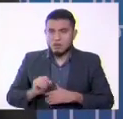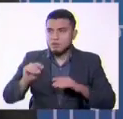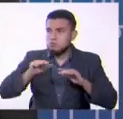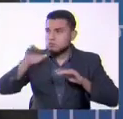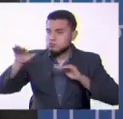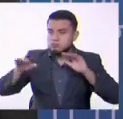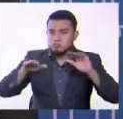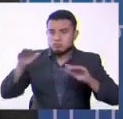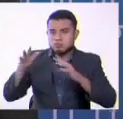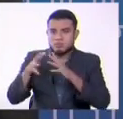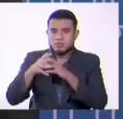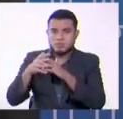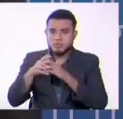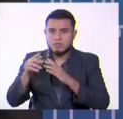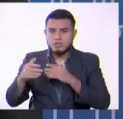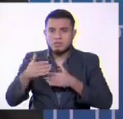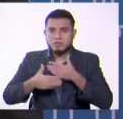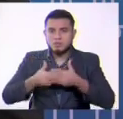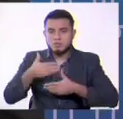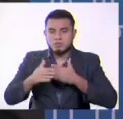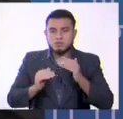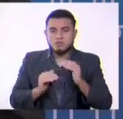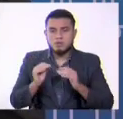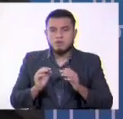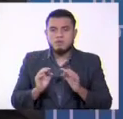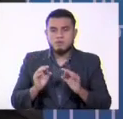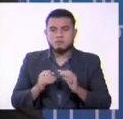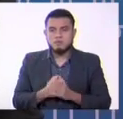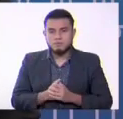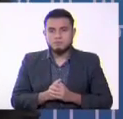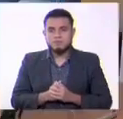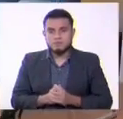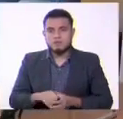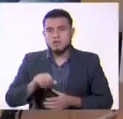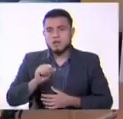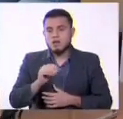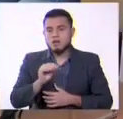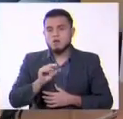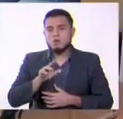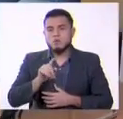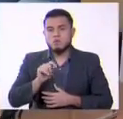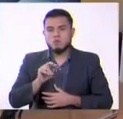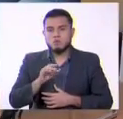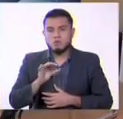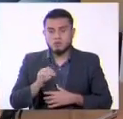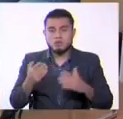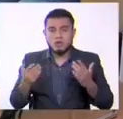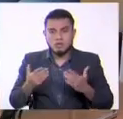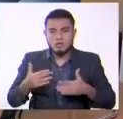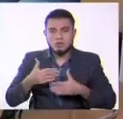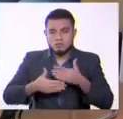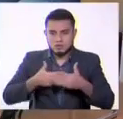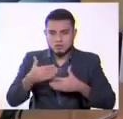y en este proceso también de aculturación generan hasta procesos de